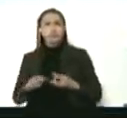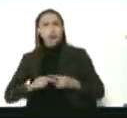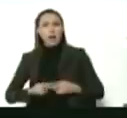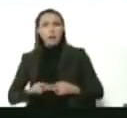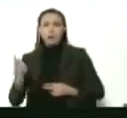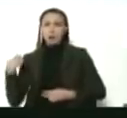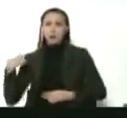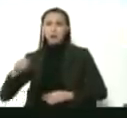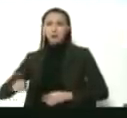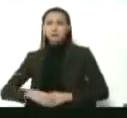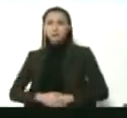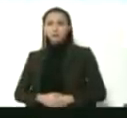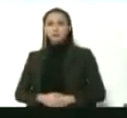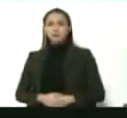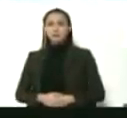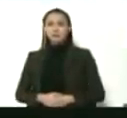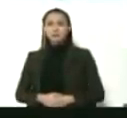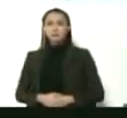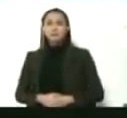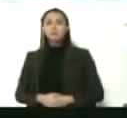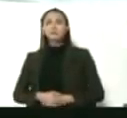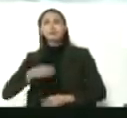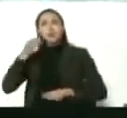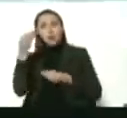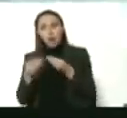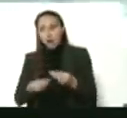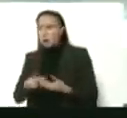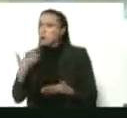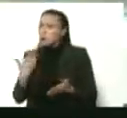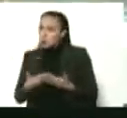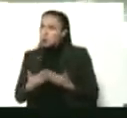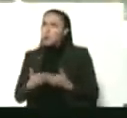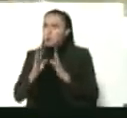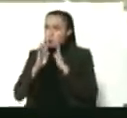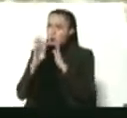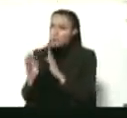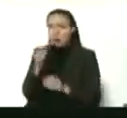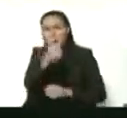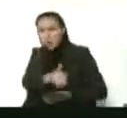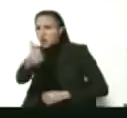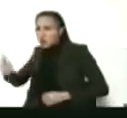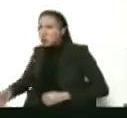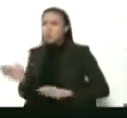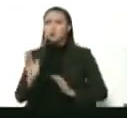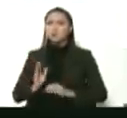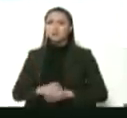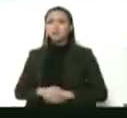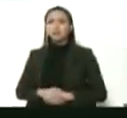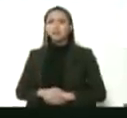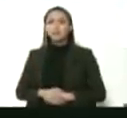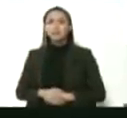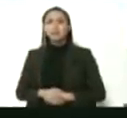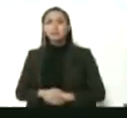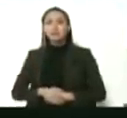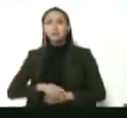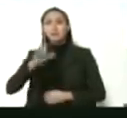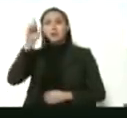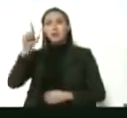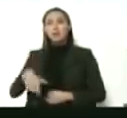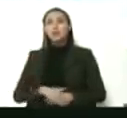podamos tener. Se les hizo recomendaciones específicas a cada uno. Y pasaron